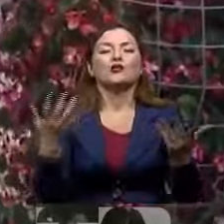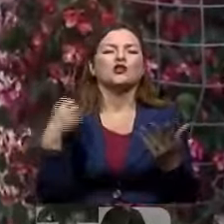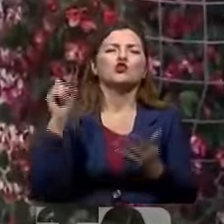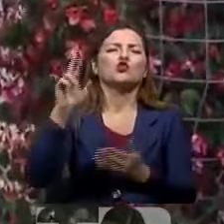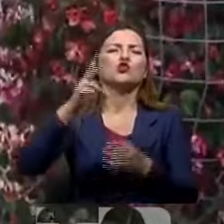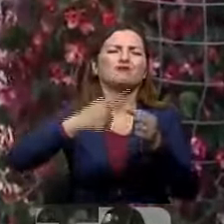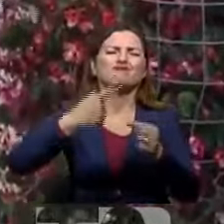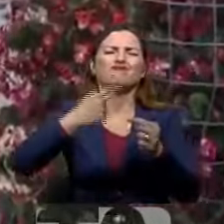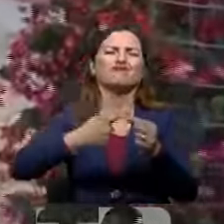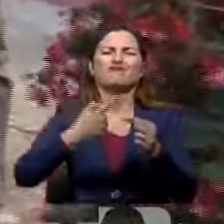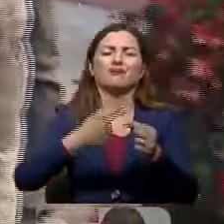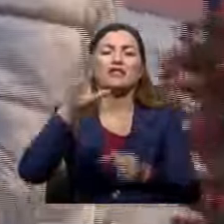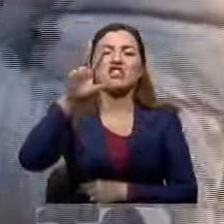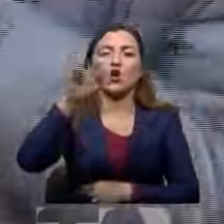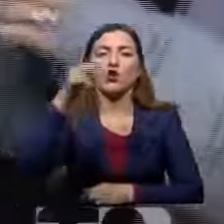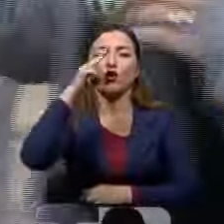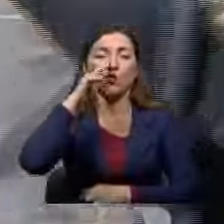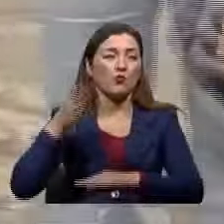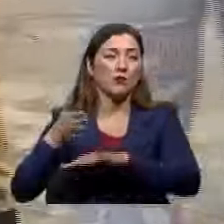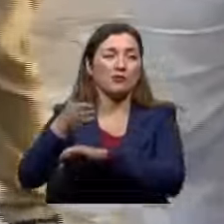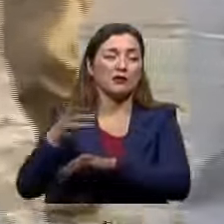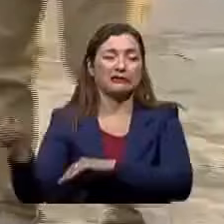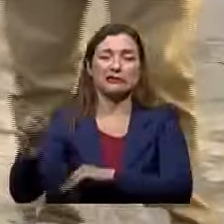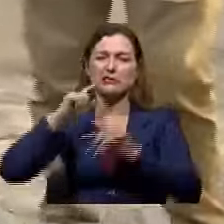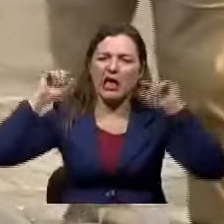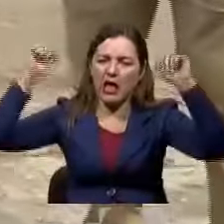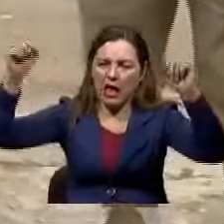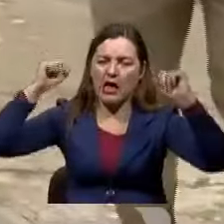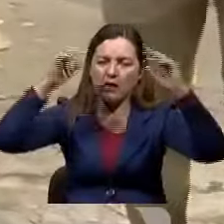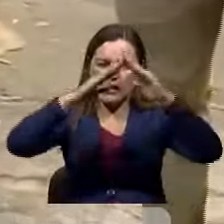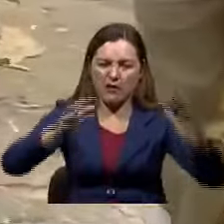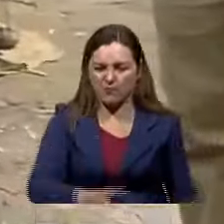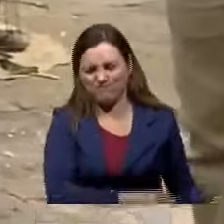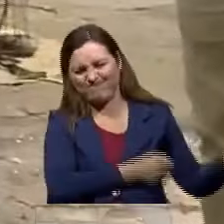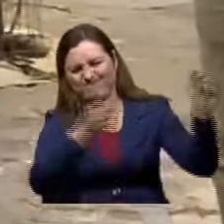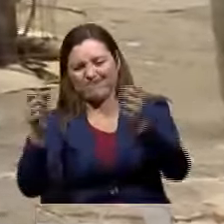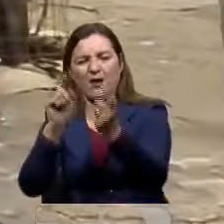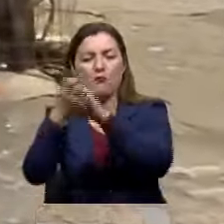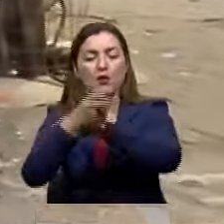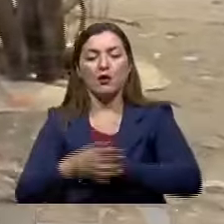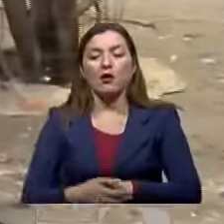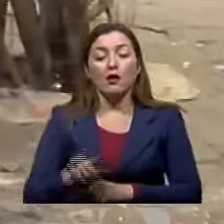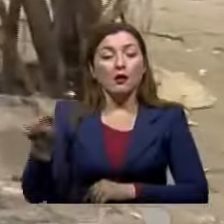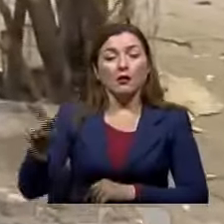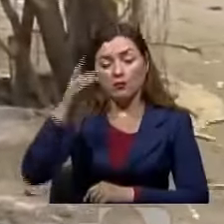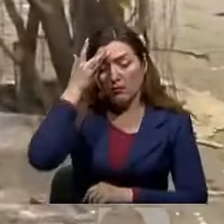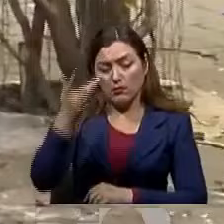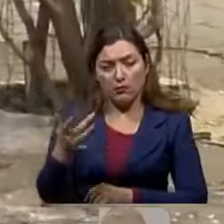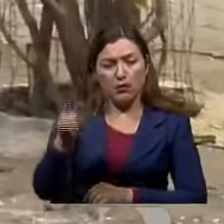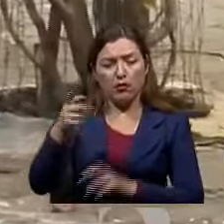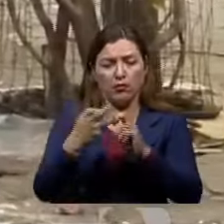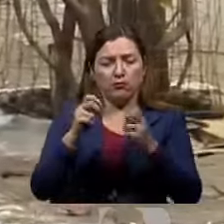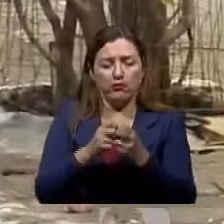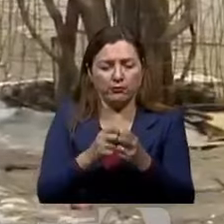de la ciudad. Y este es el contenedor al que hacen referencia los vecinos. Ellos se han reunido esta mañana porque en realidad